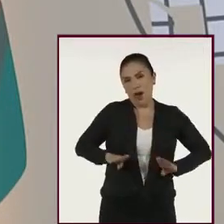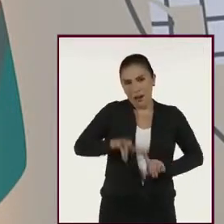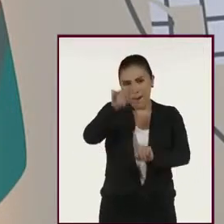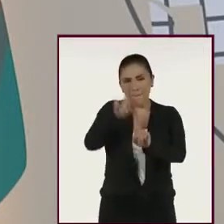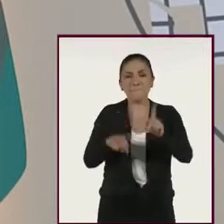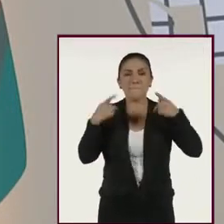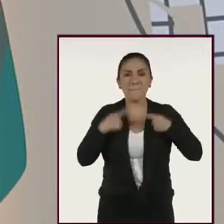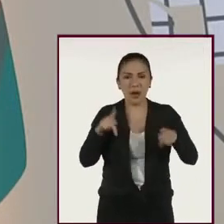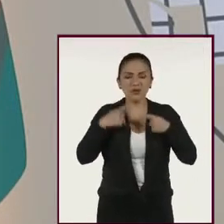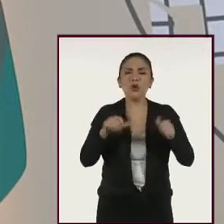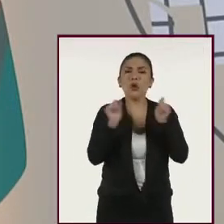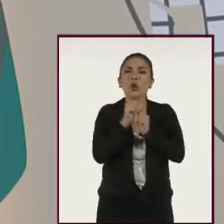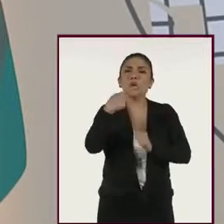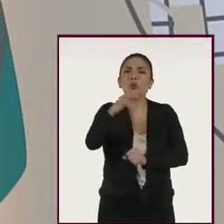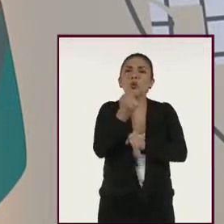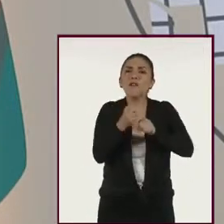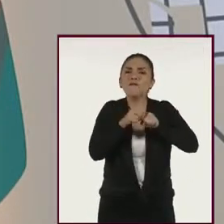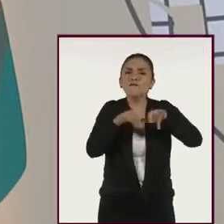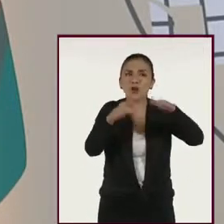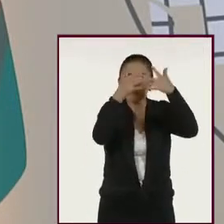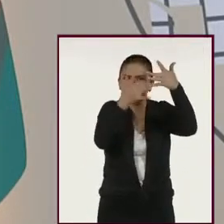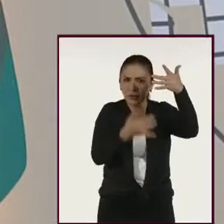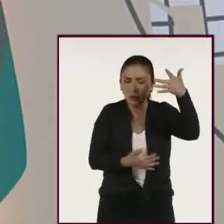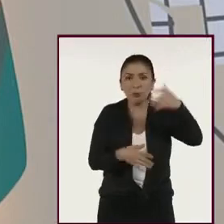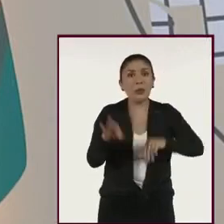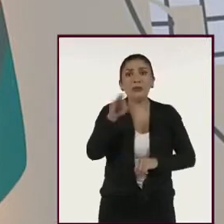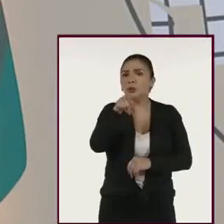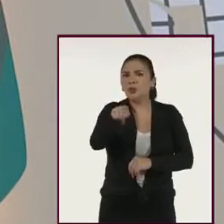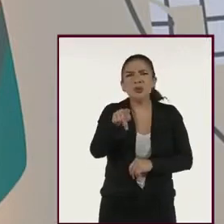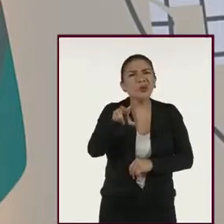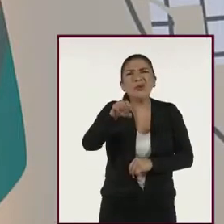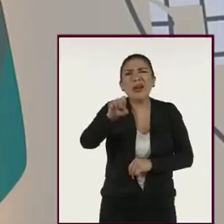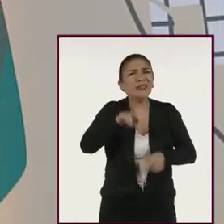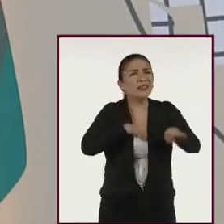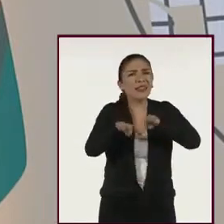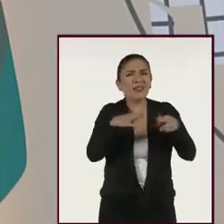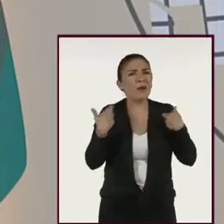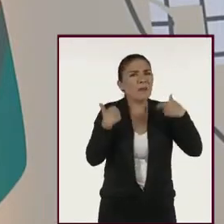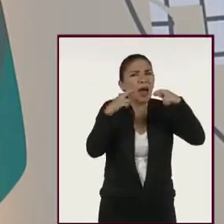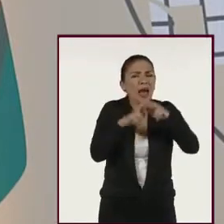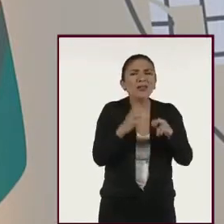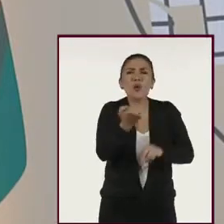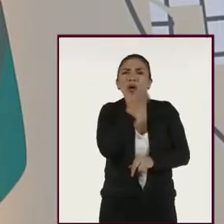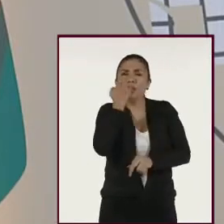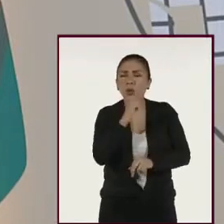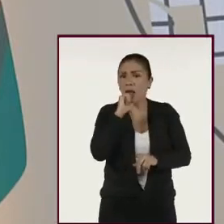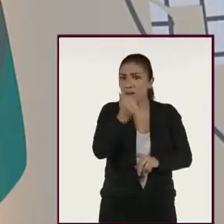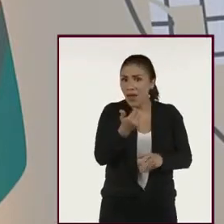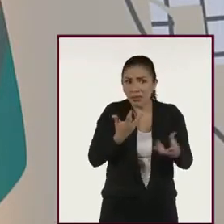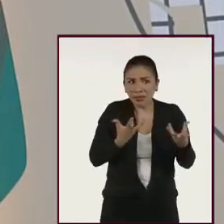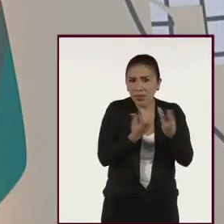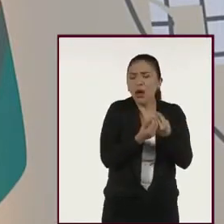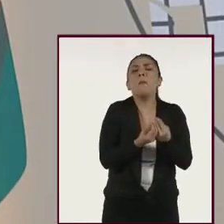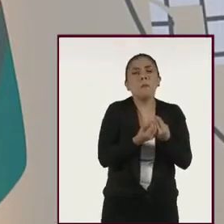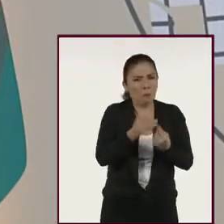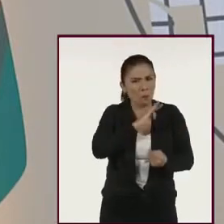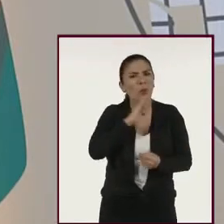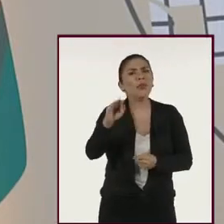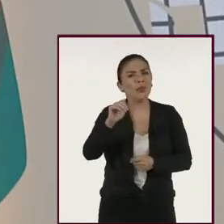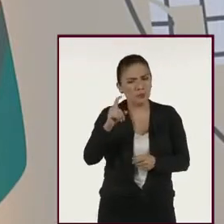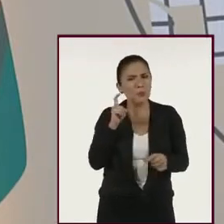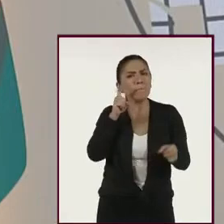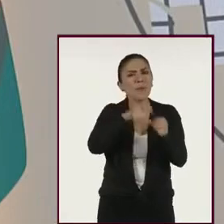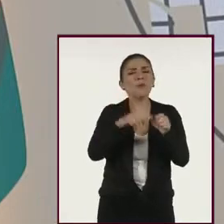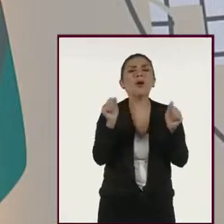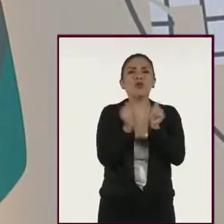proporcionando los datos y si no tienen o no pertenecen al sector educativo, si no forman parte de una plantilla de una escuela, pueden registrarse